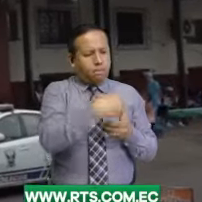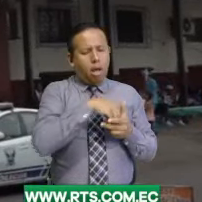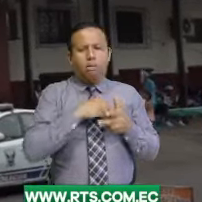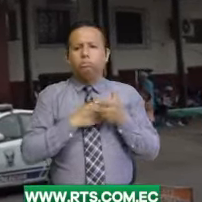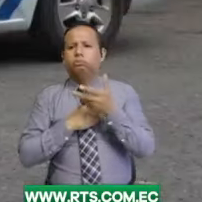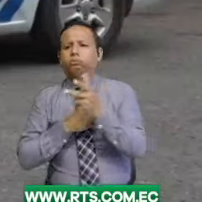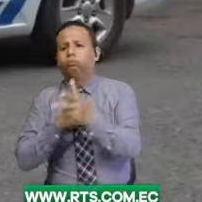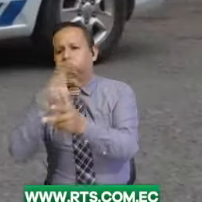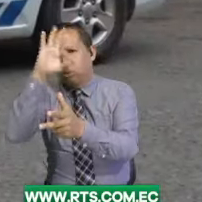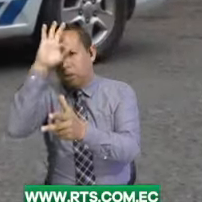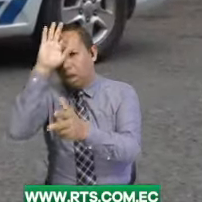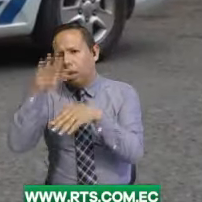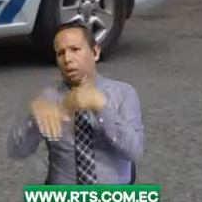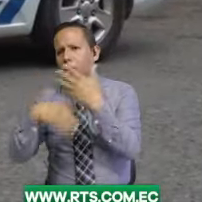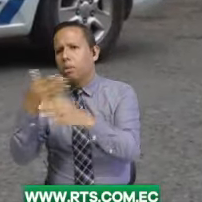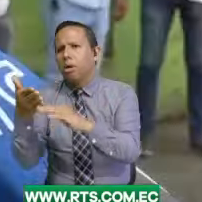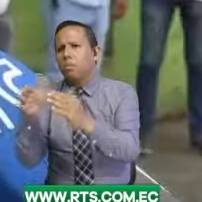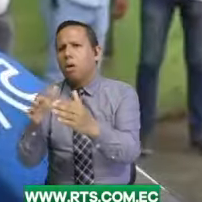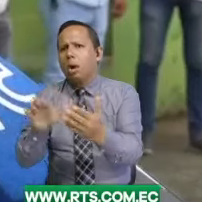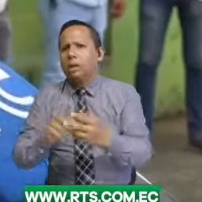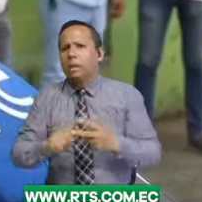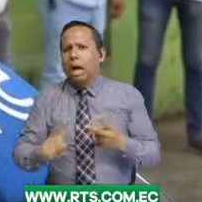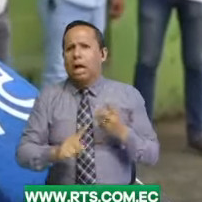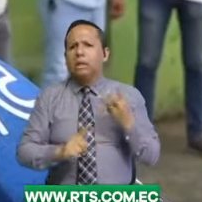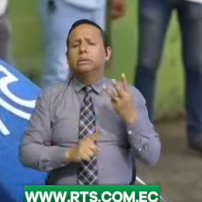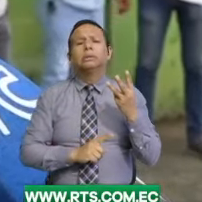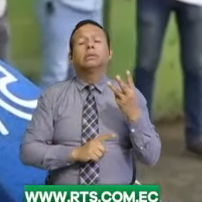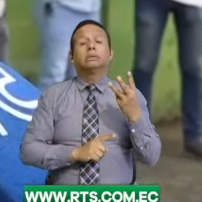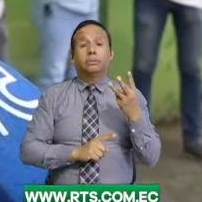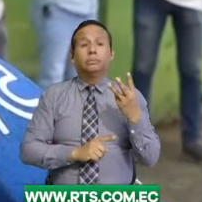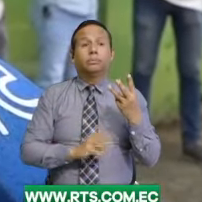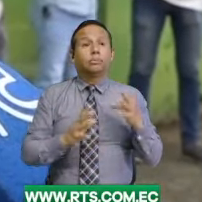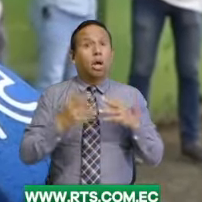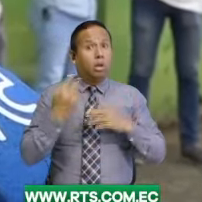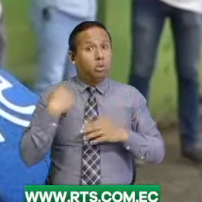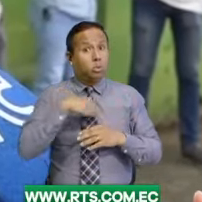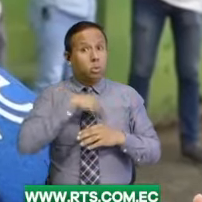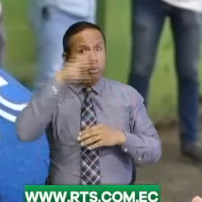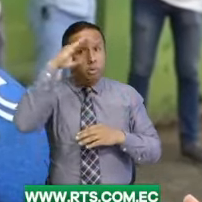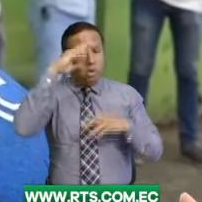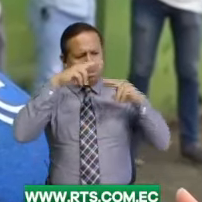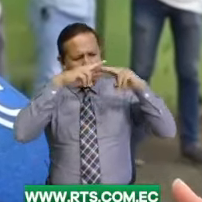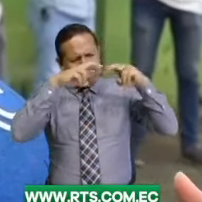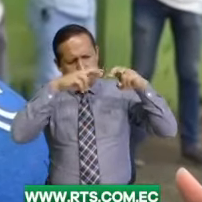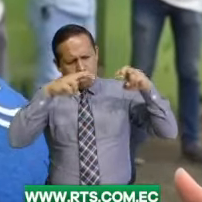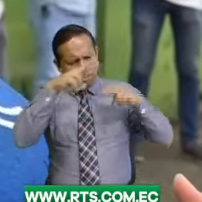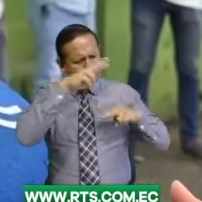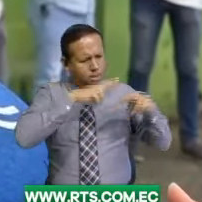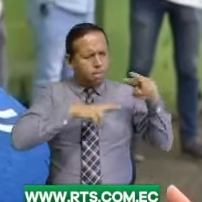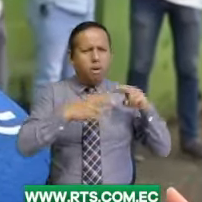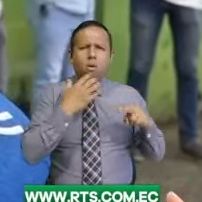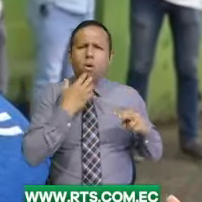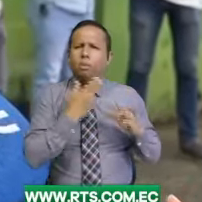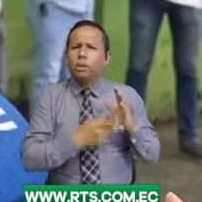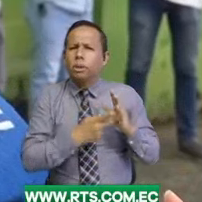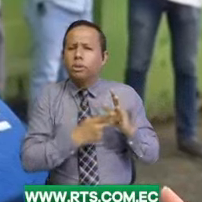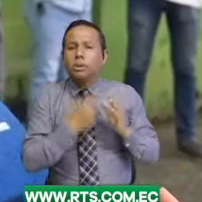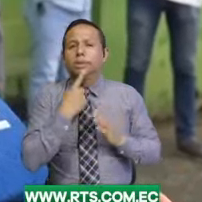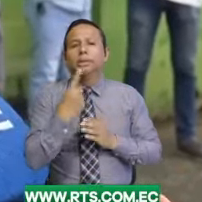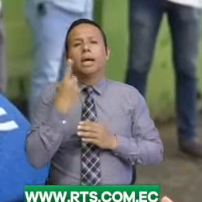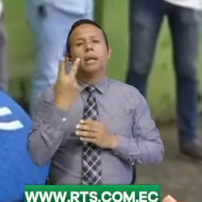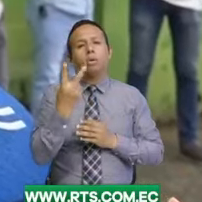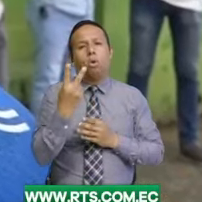después en hospitales de la localidad. Realizando las investigaciones correspondientes, indican de que han venido 2